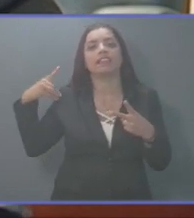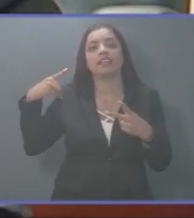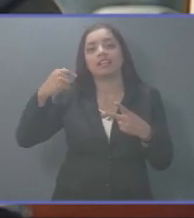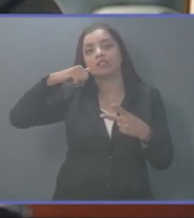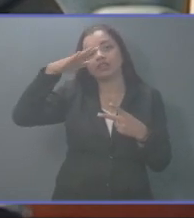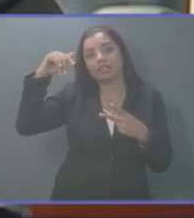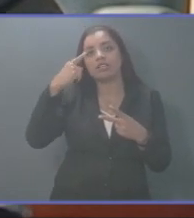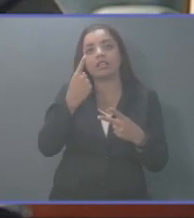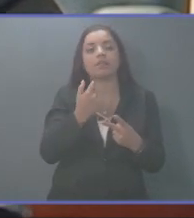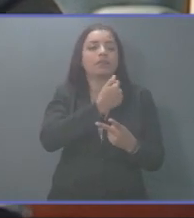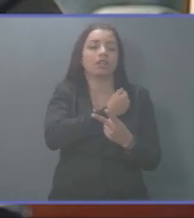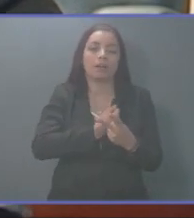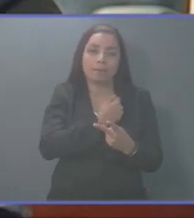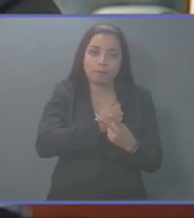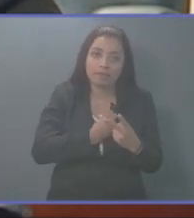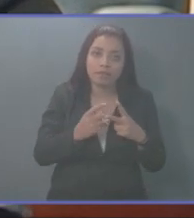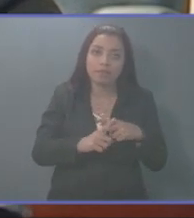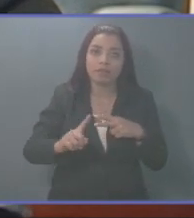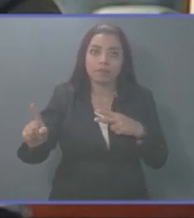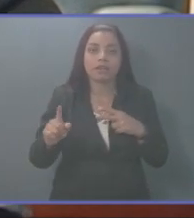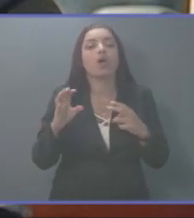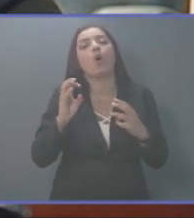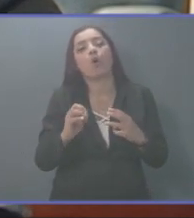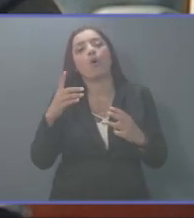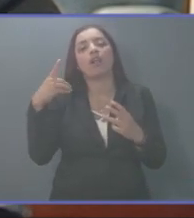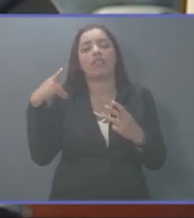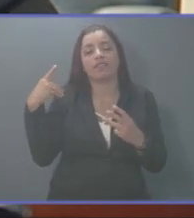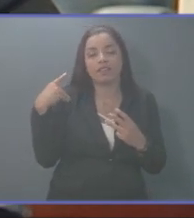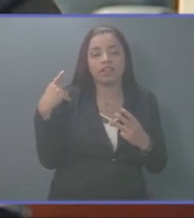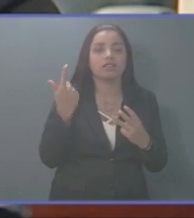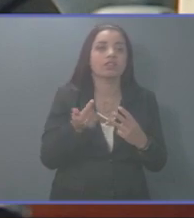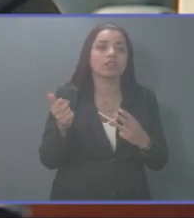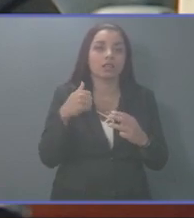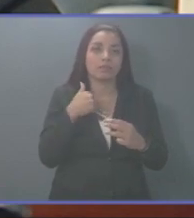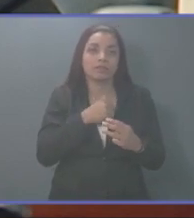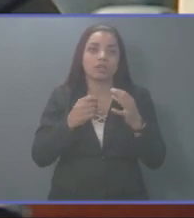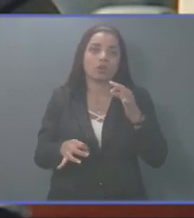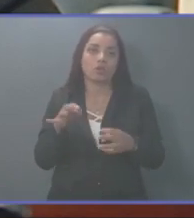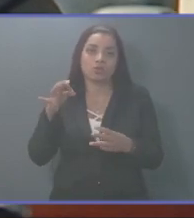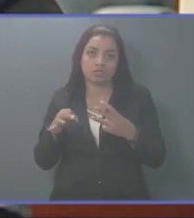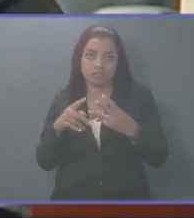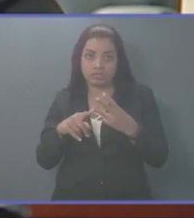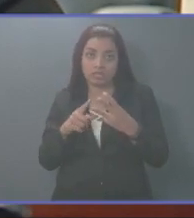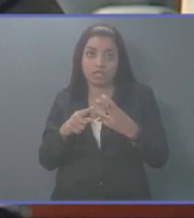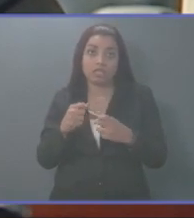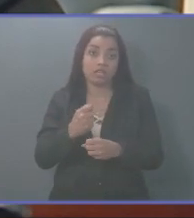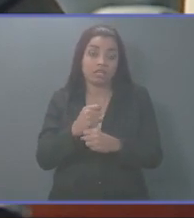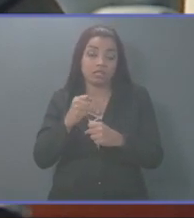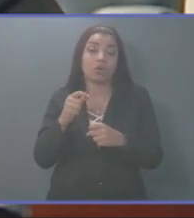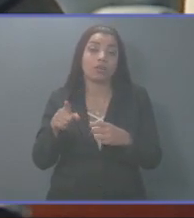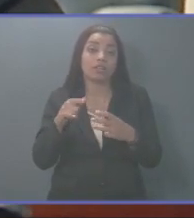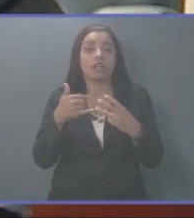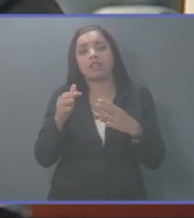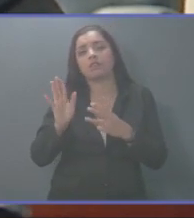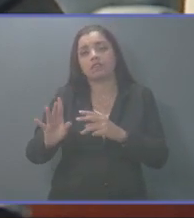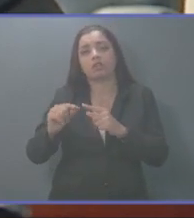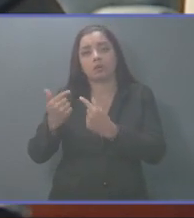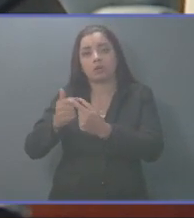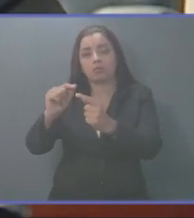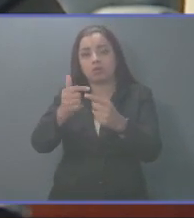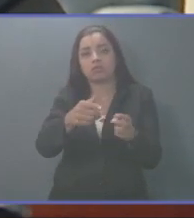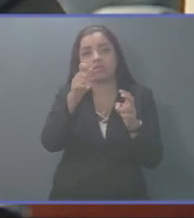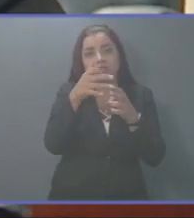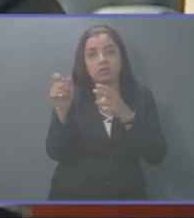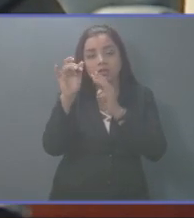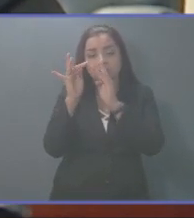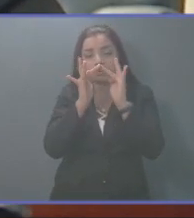Atención a Víctimas y Migración Forzada o la Dirección de Dependencia del Ministerio de Justicia y Seguridad Pública y sus equipos multidisciplinarios, los cuales